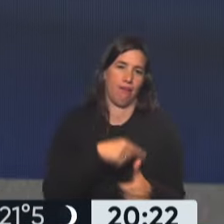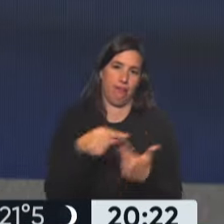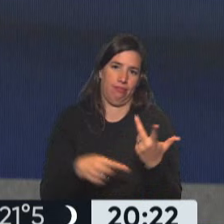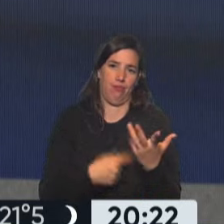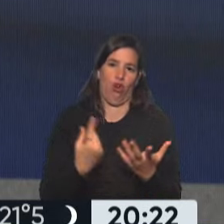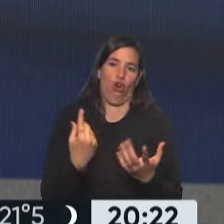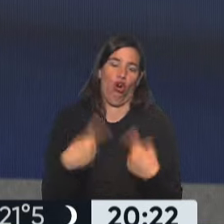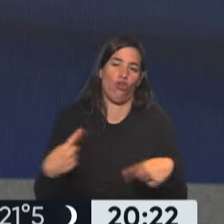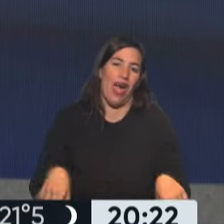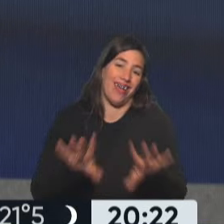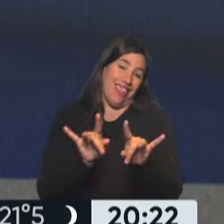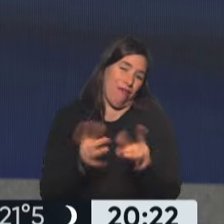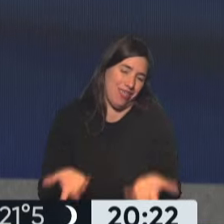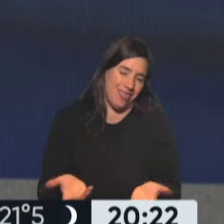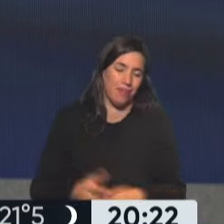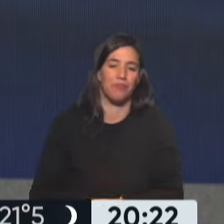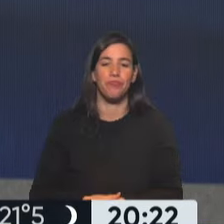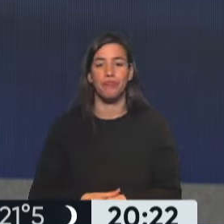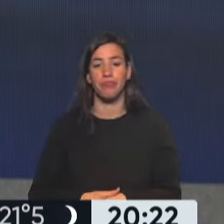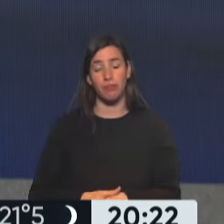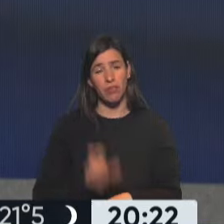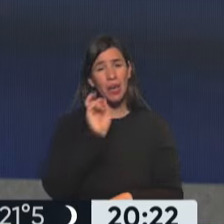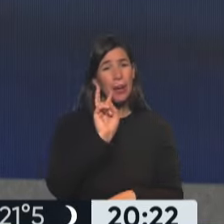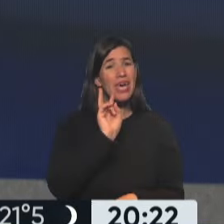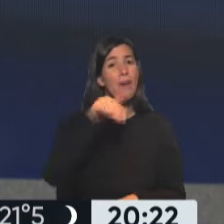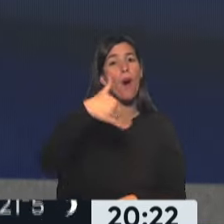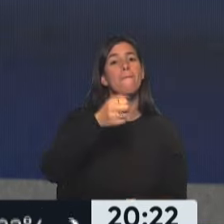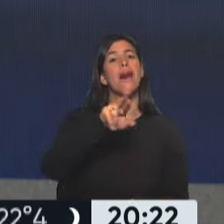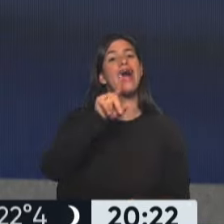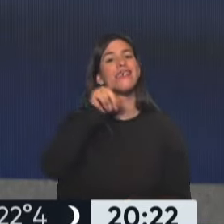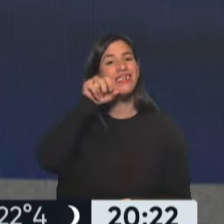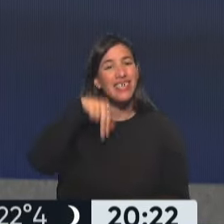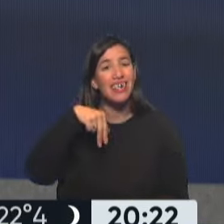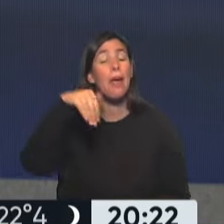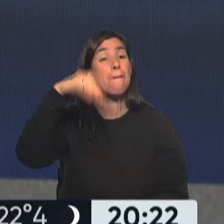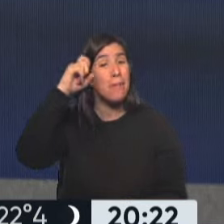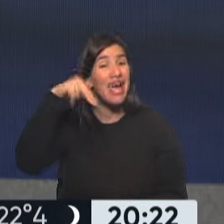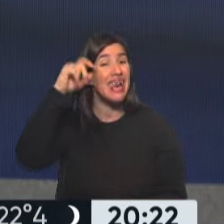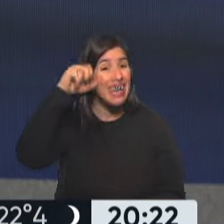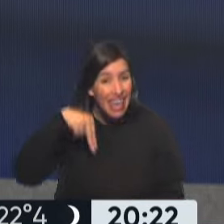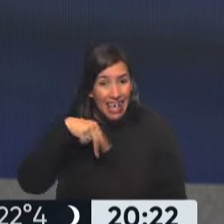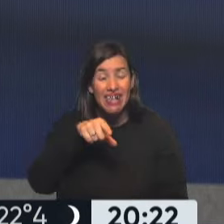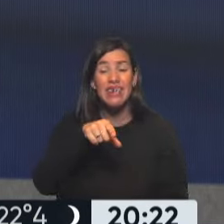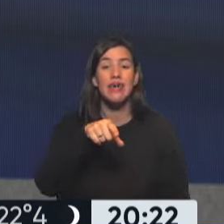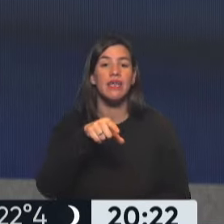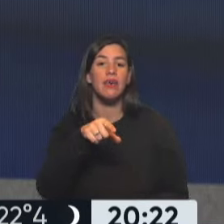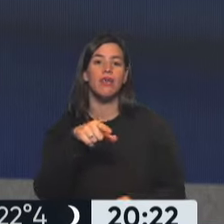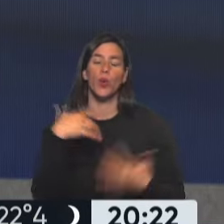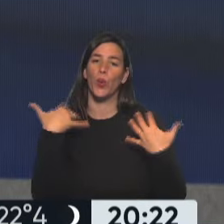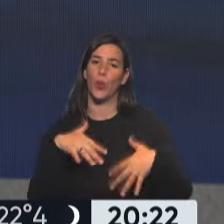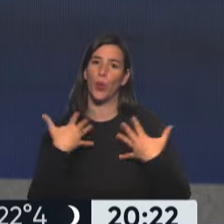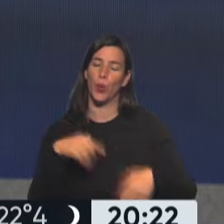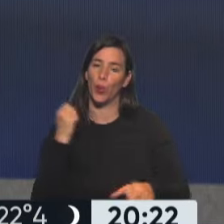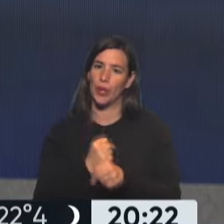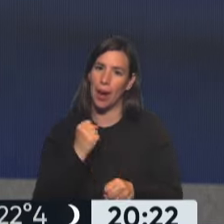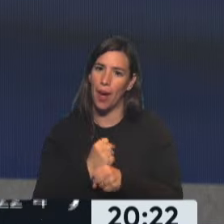presidente de la cámara de diputados San Martín menen arduo trabajo para el titular de la cámara baja desde que asumió